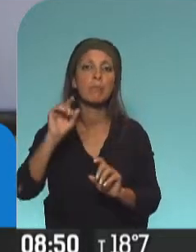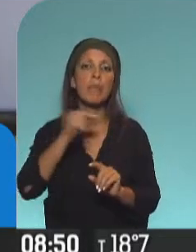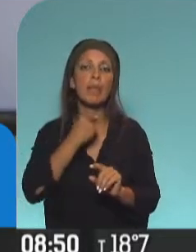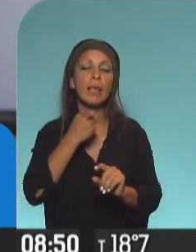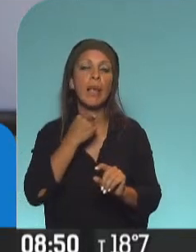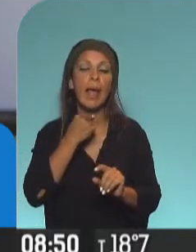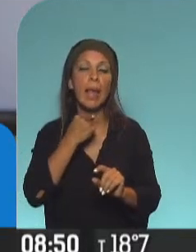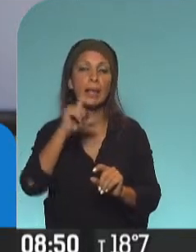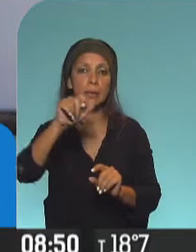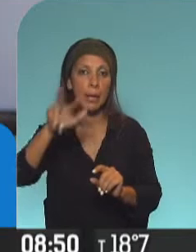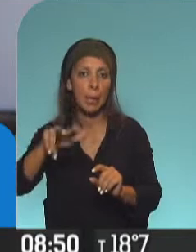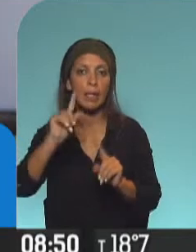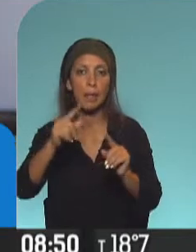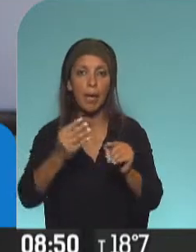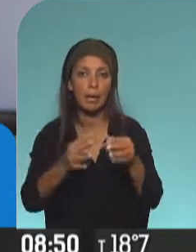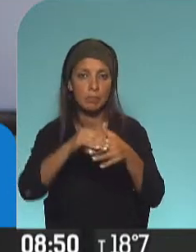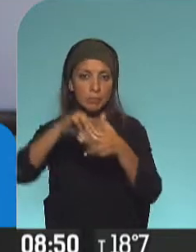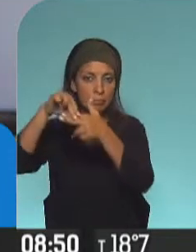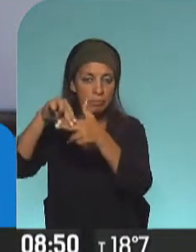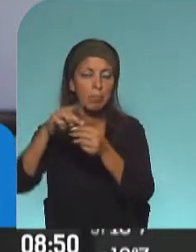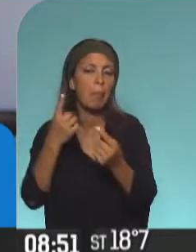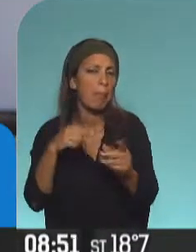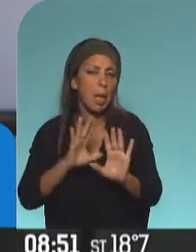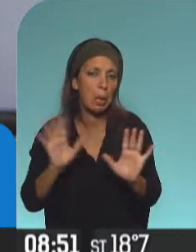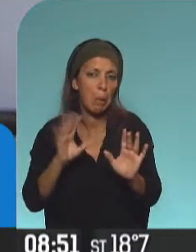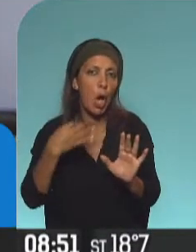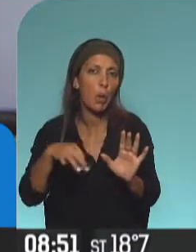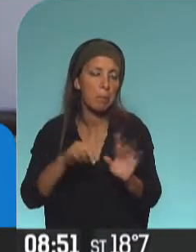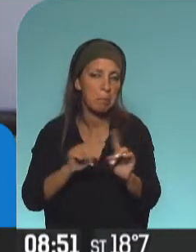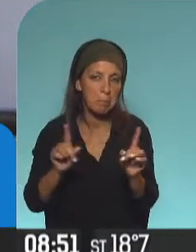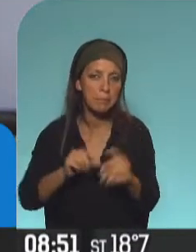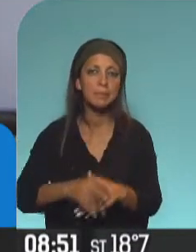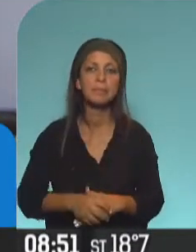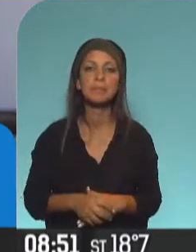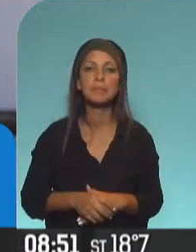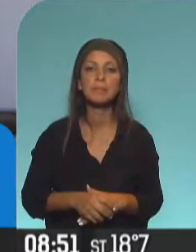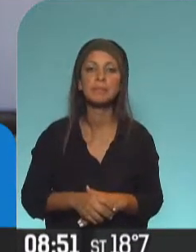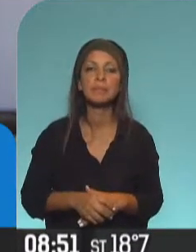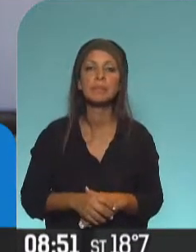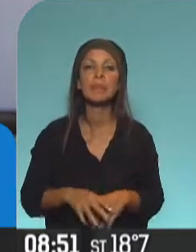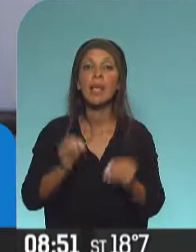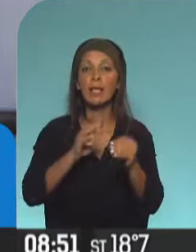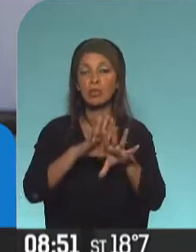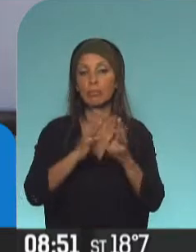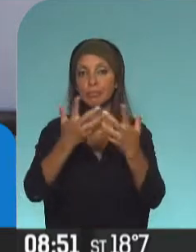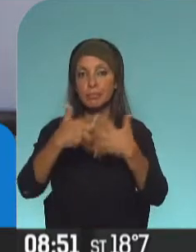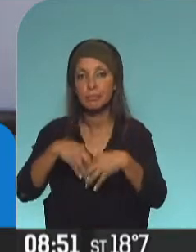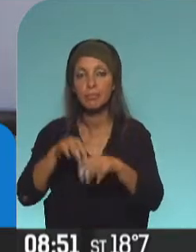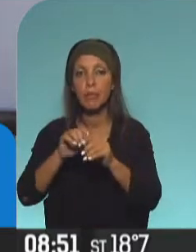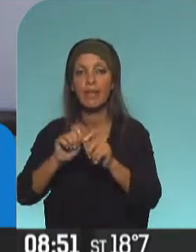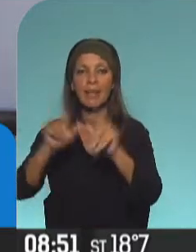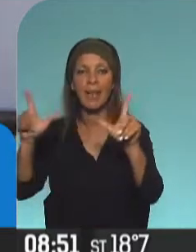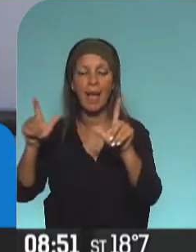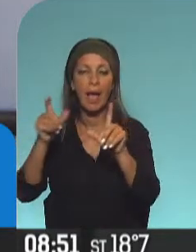su CV lo pueden hacer adjuntándolo, pero no es absolutamente imprescindible. Eso ingresa a un sistema que se crean perfiles